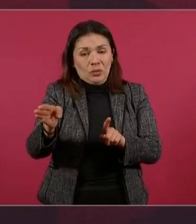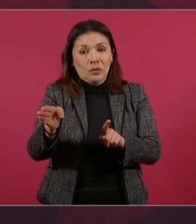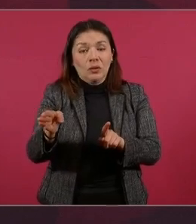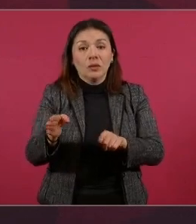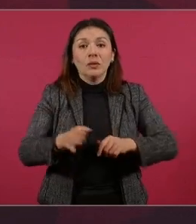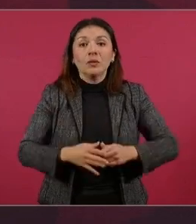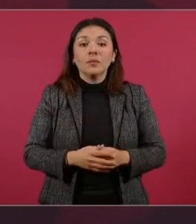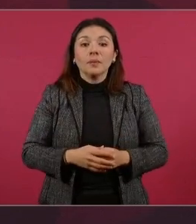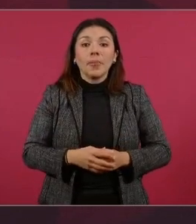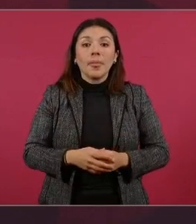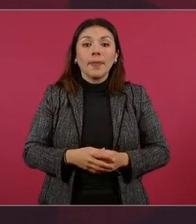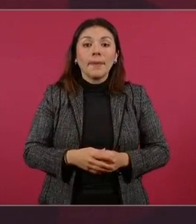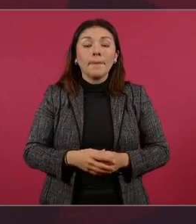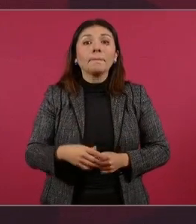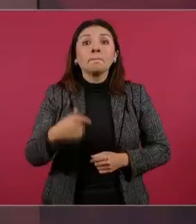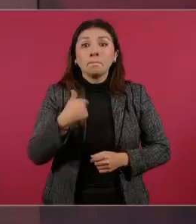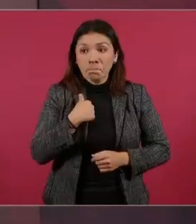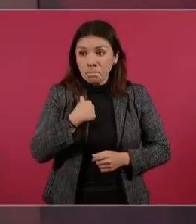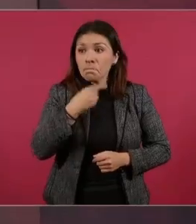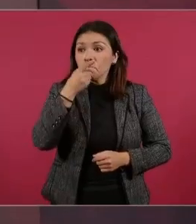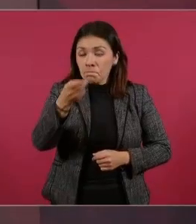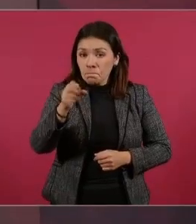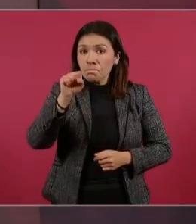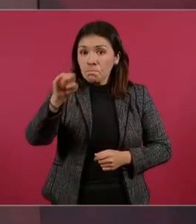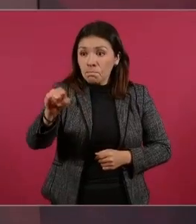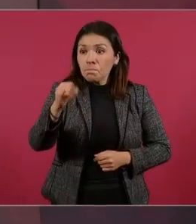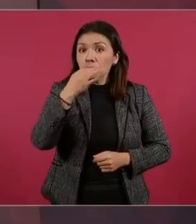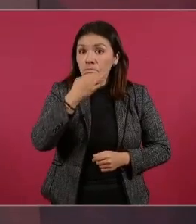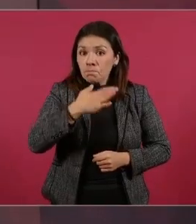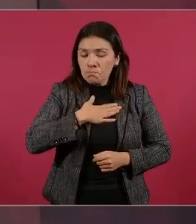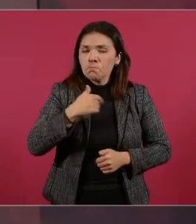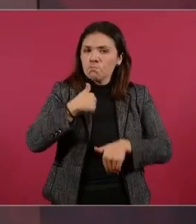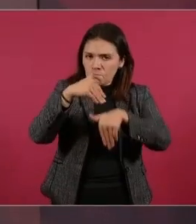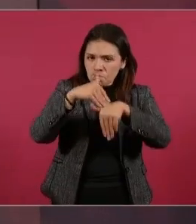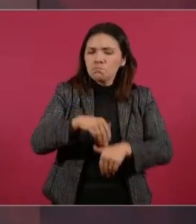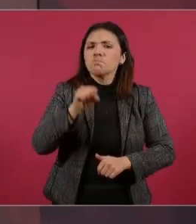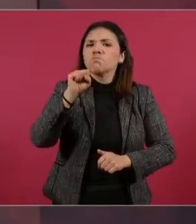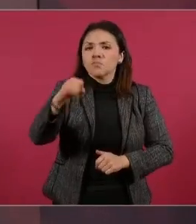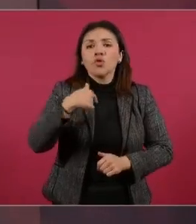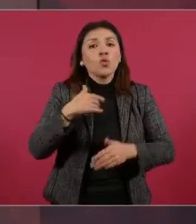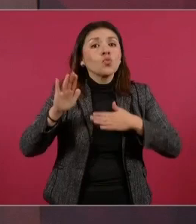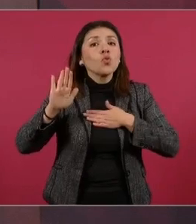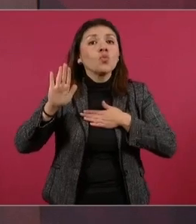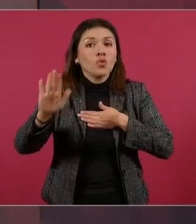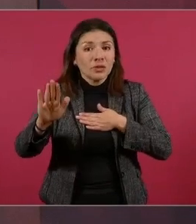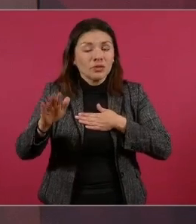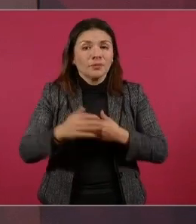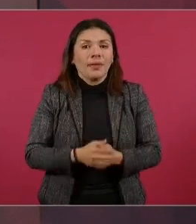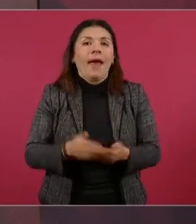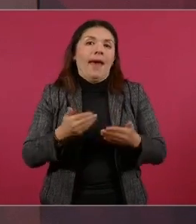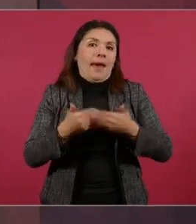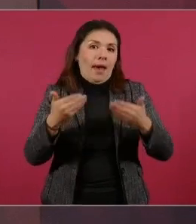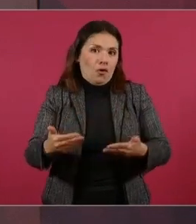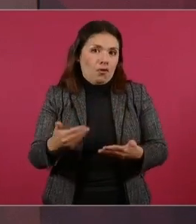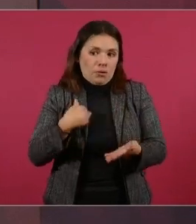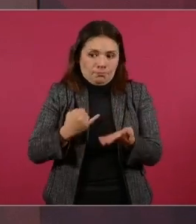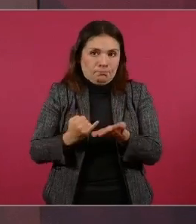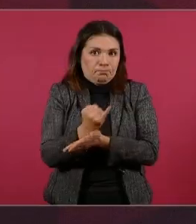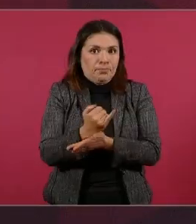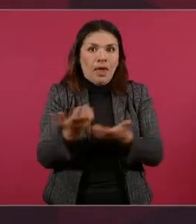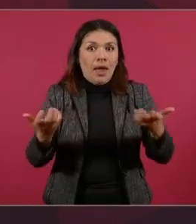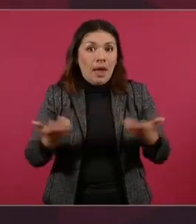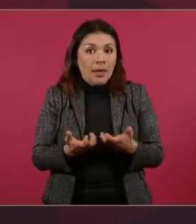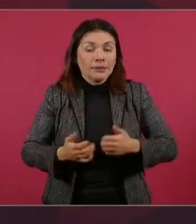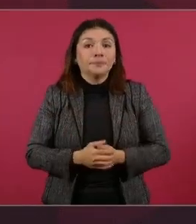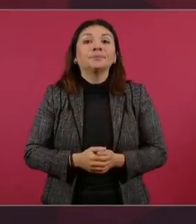ferrocarril y yo hice ese compromiso en campaña y ahora lo estamos cumpliendo